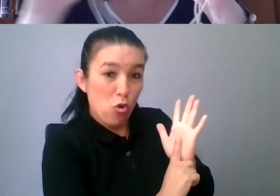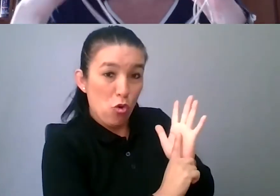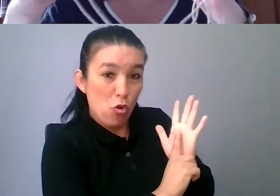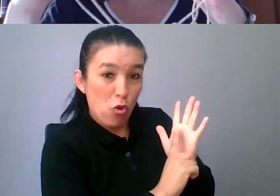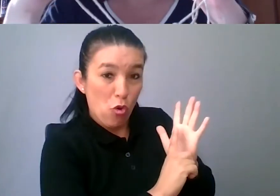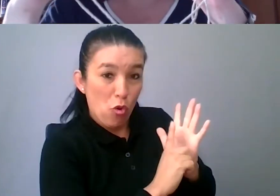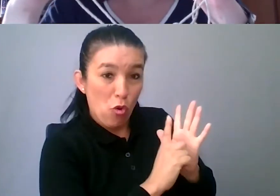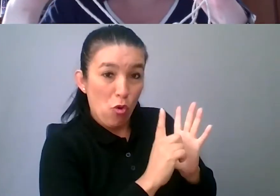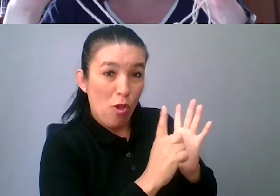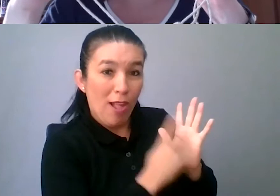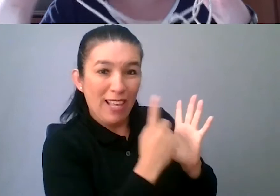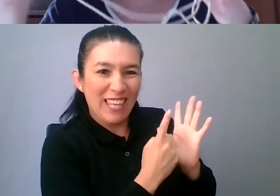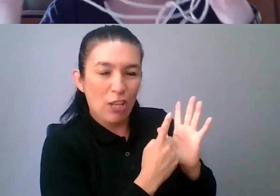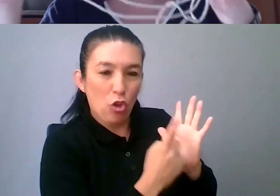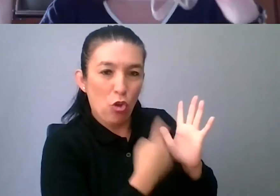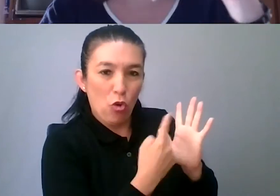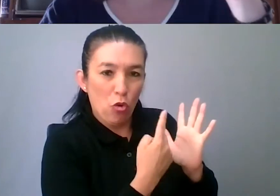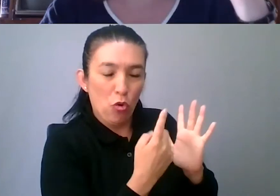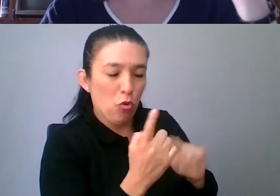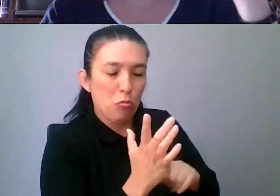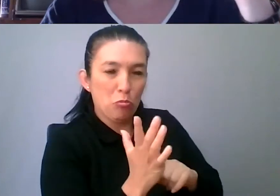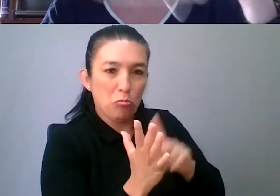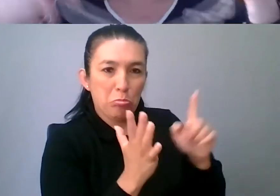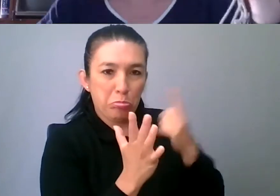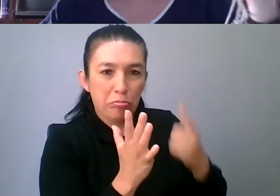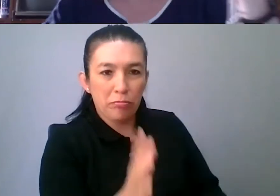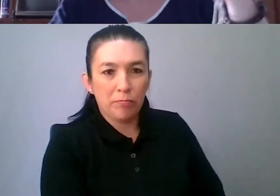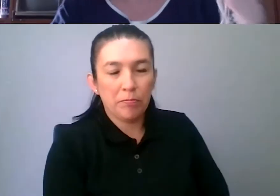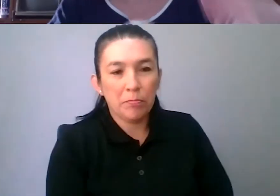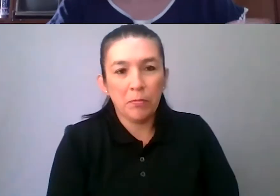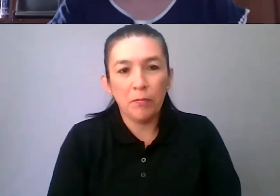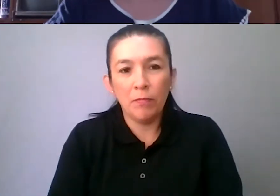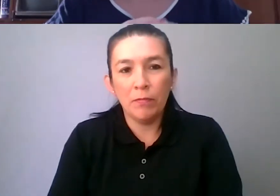desde Dos abajo y lo veces. giro unas 2 veces, sí. Ya, perfecto.